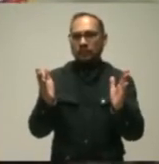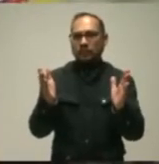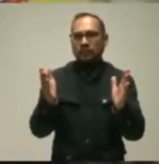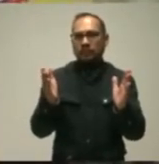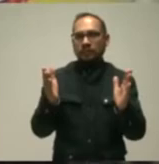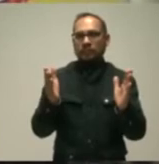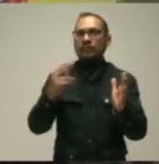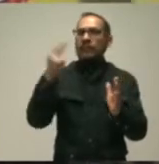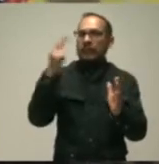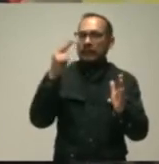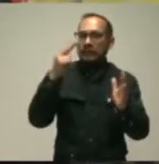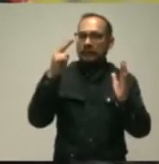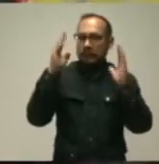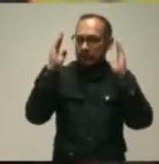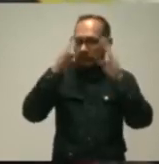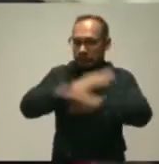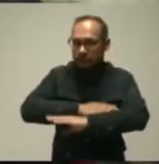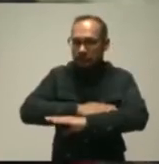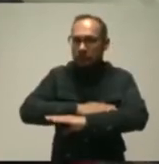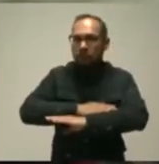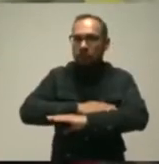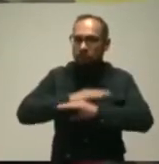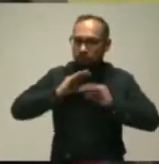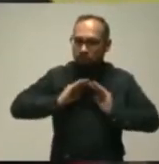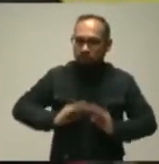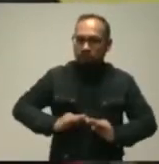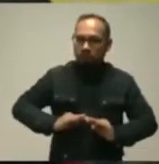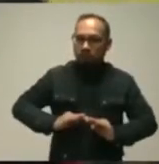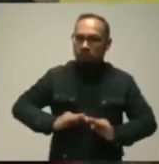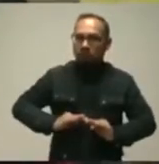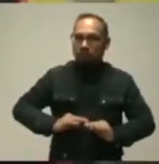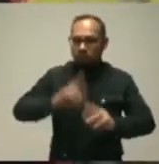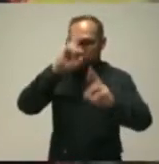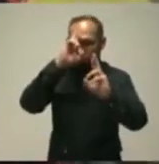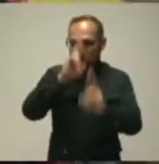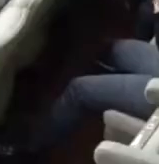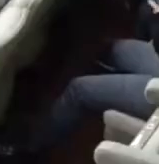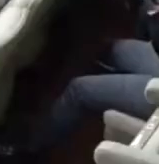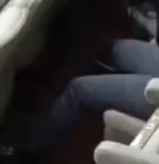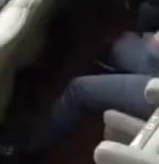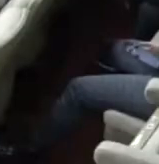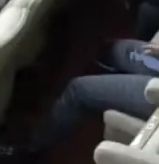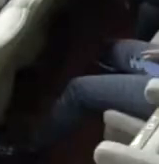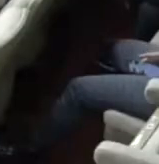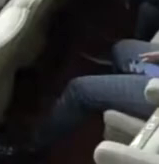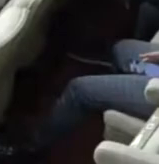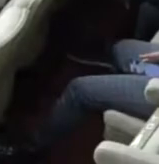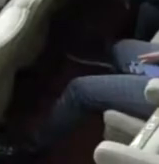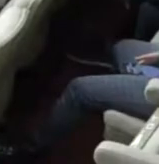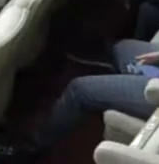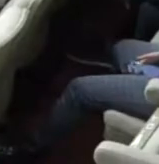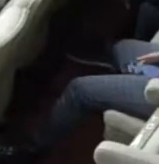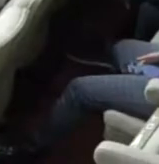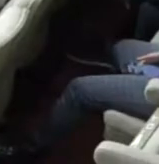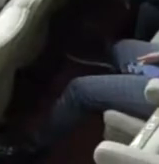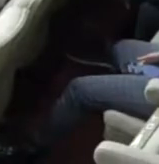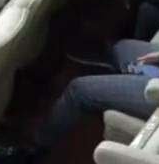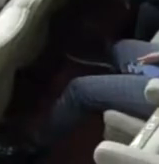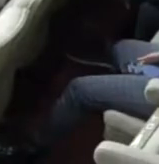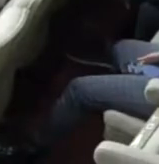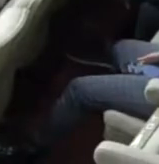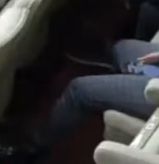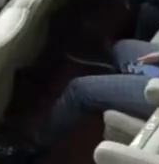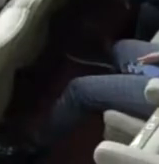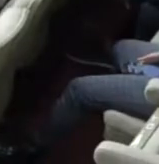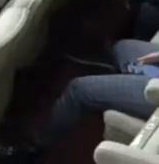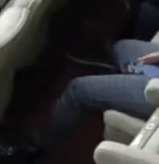interrupción legal del embarazo de abril de 2007 a septiembre del 2010 y 9 hidalgo ocupó el cuarto lugar con 1.180 mujeres